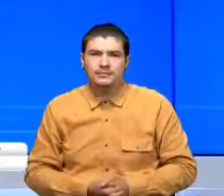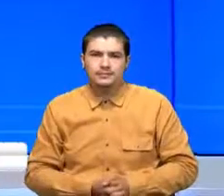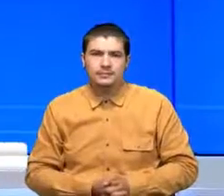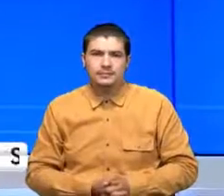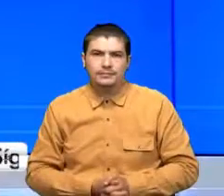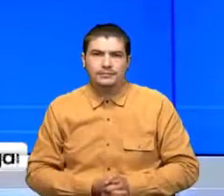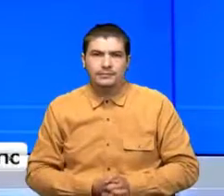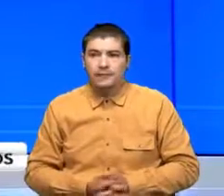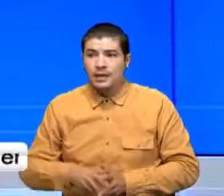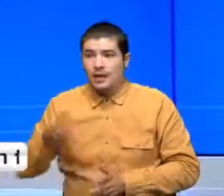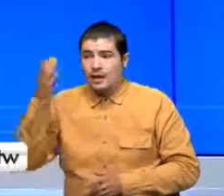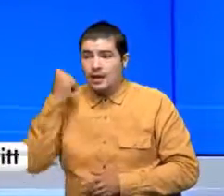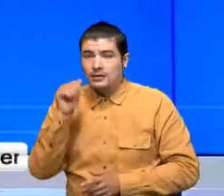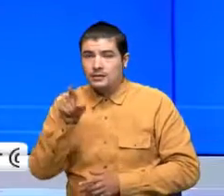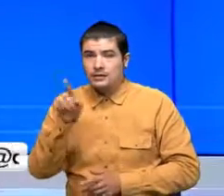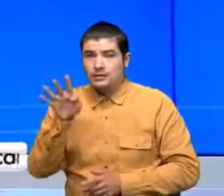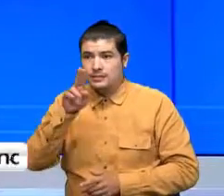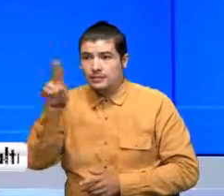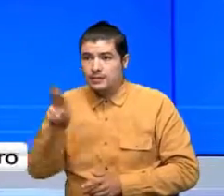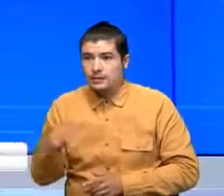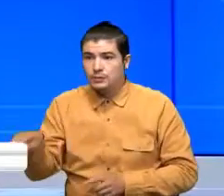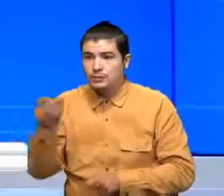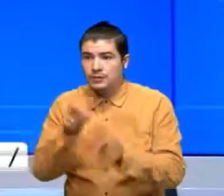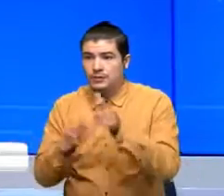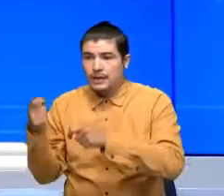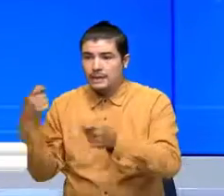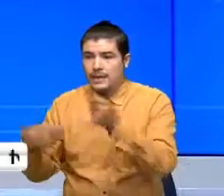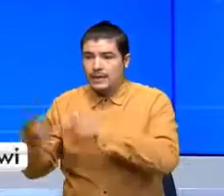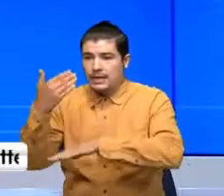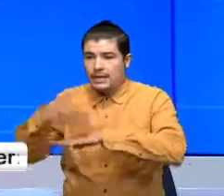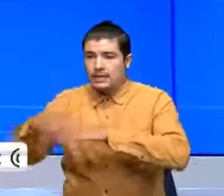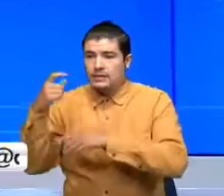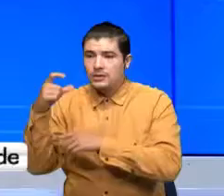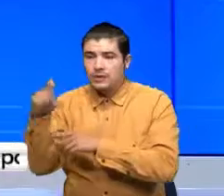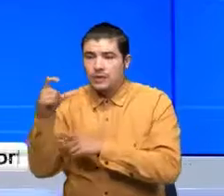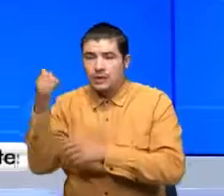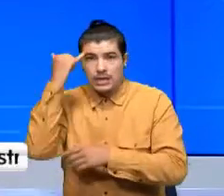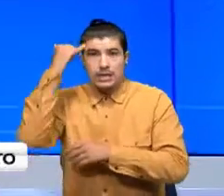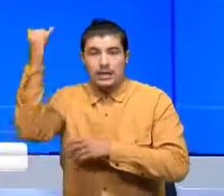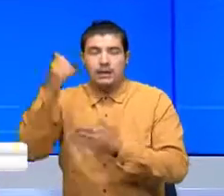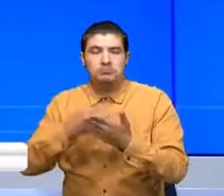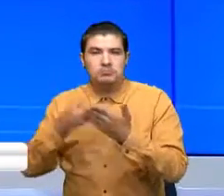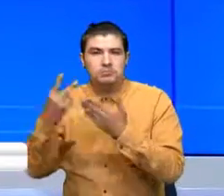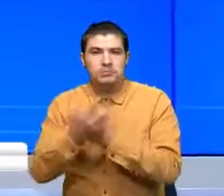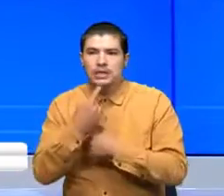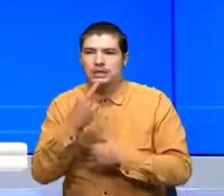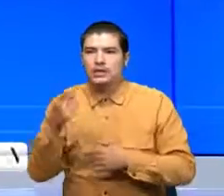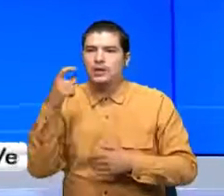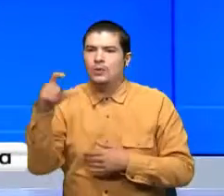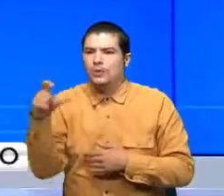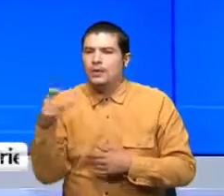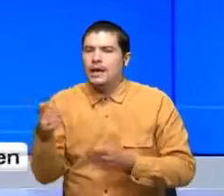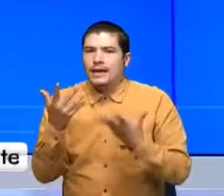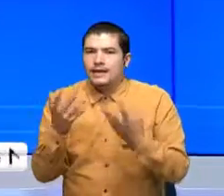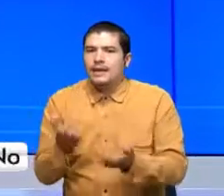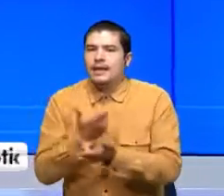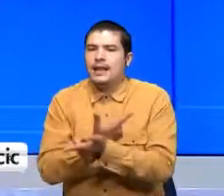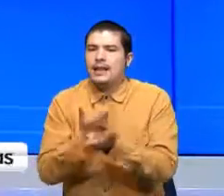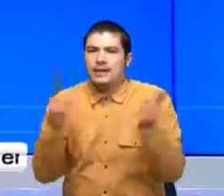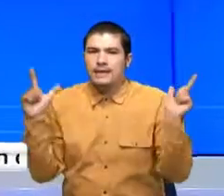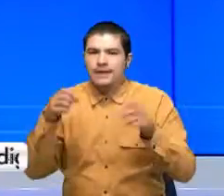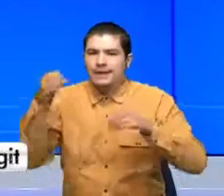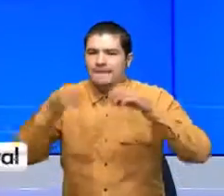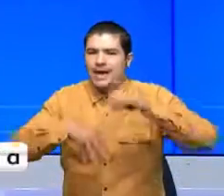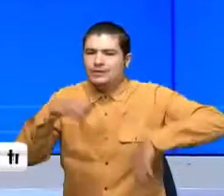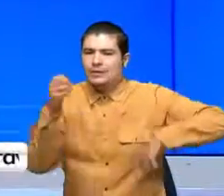y desde el pasado 14 de marzo los vendedores informales de cúcuta construyeron la iniciativa cúcuta te queremos libre de basuras en las calles en